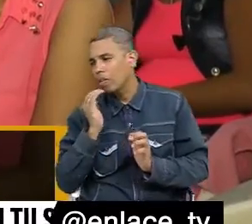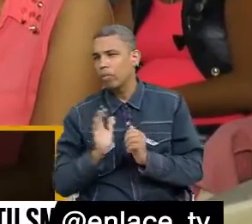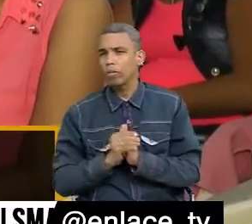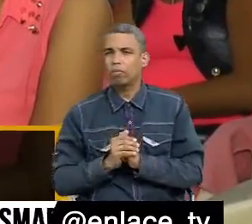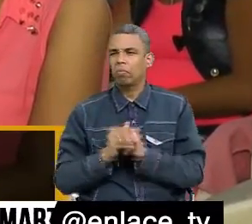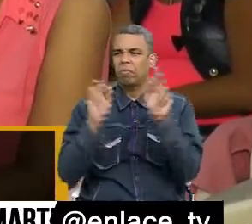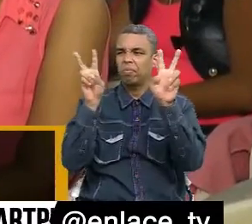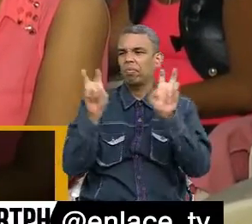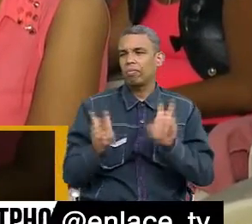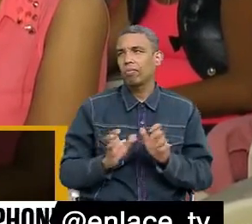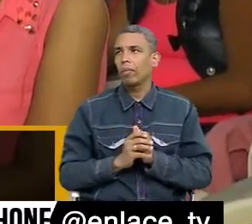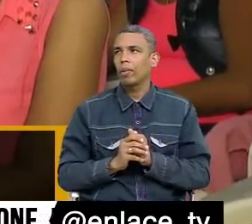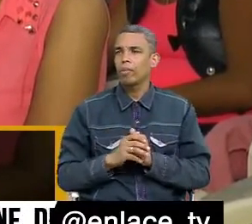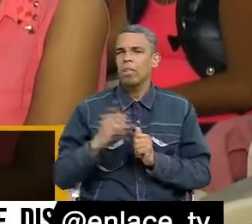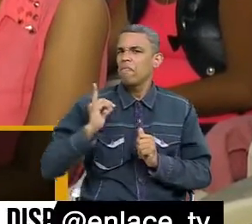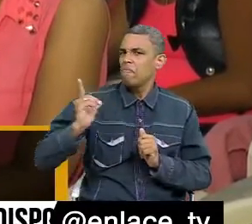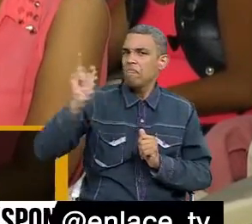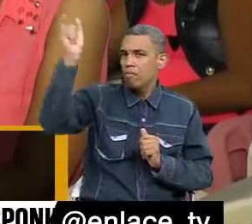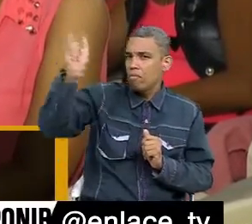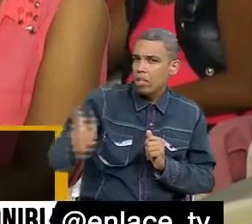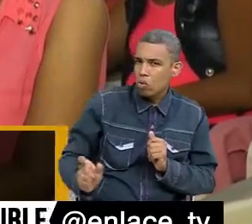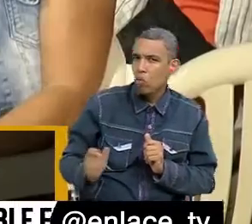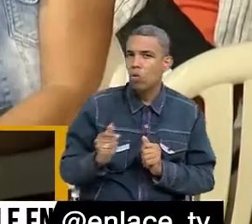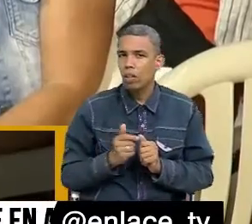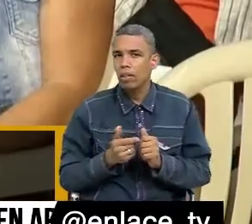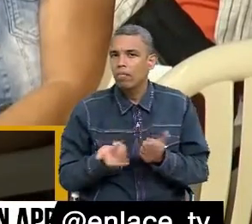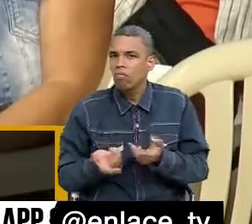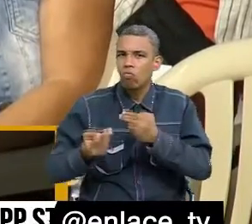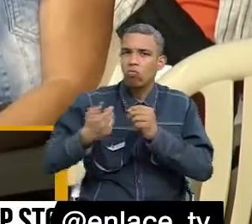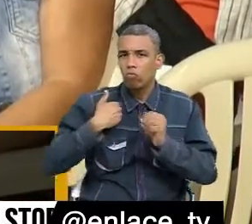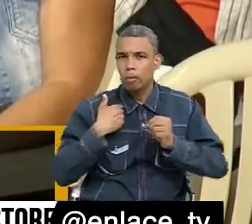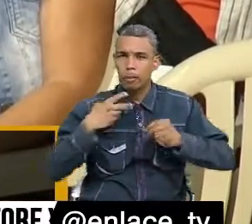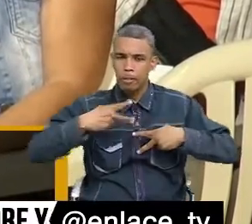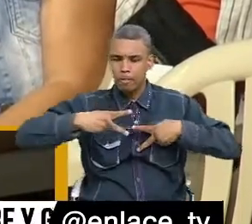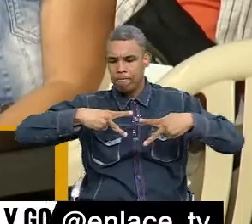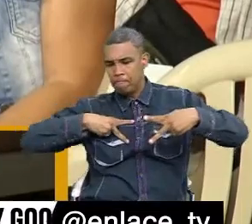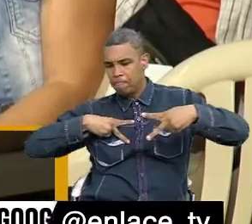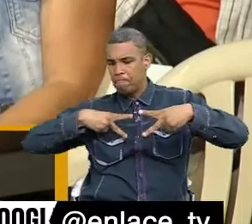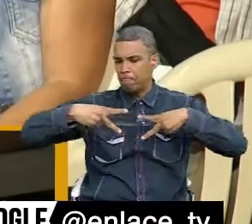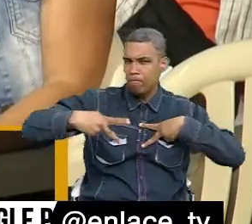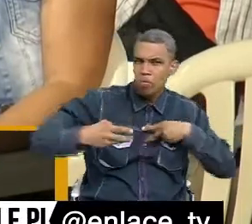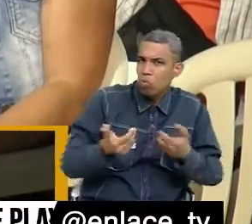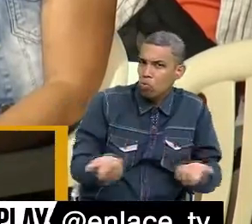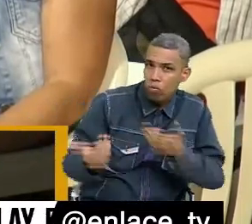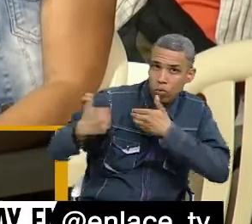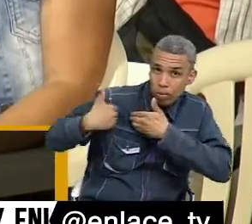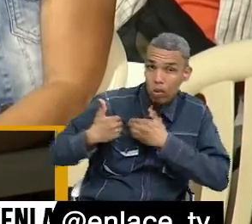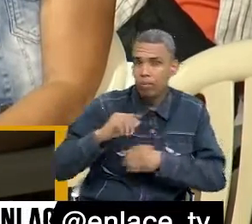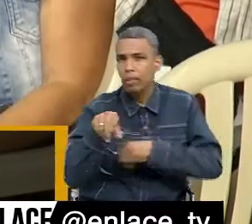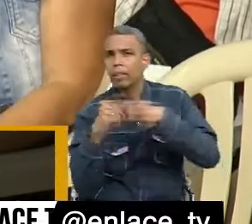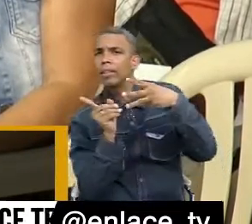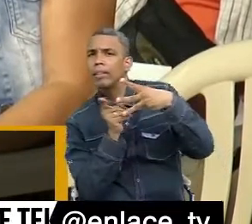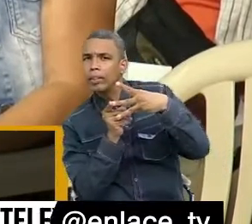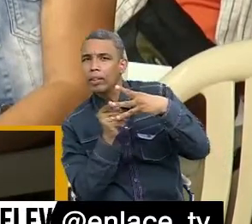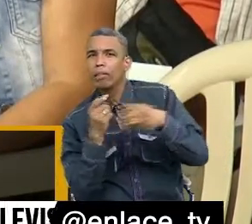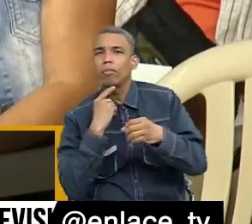los ediles, en el tema de posconflicto, algo que se está colocando de moda en estos momentos, un tema demasiado importante y amplio para